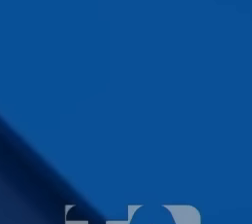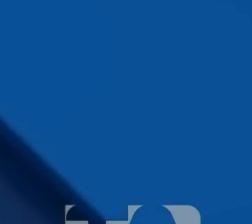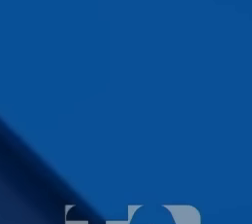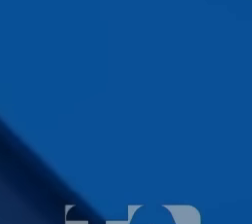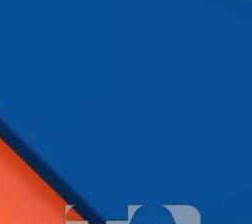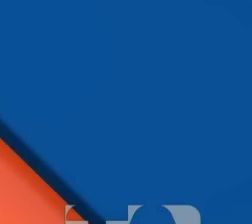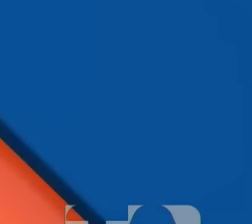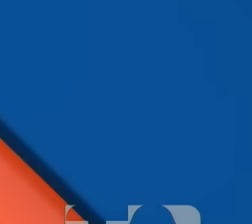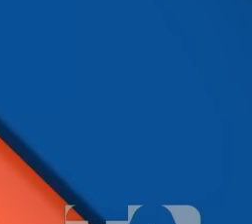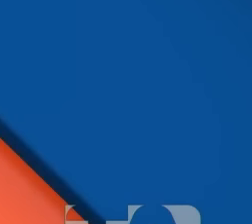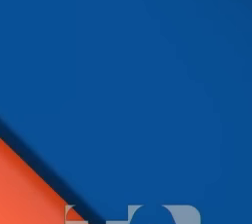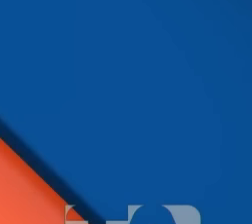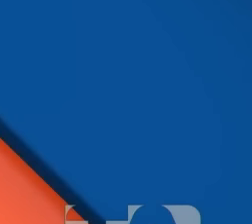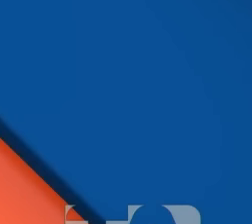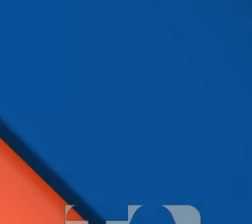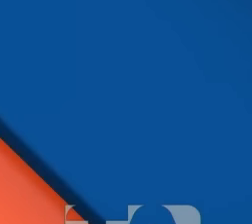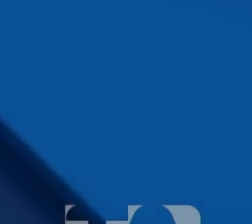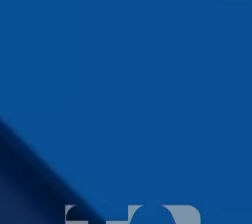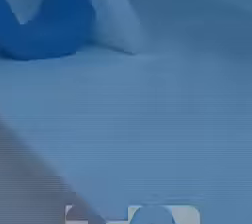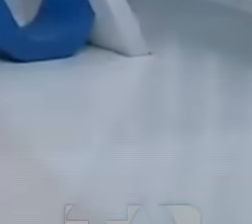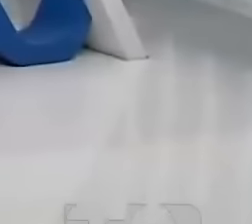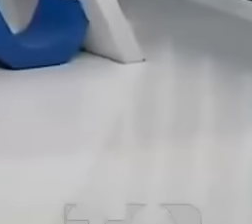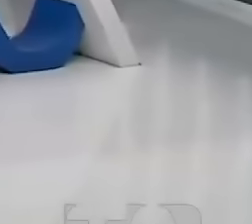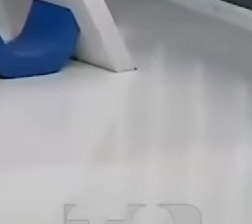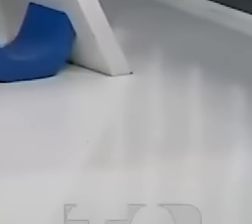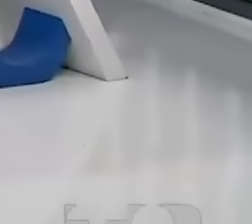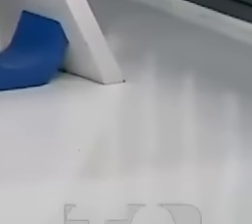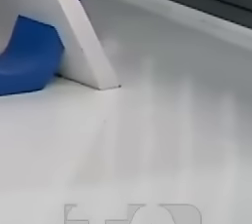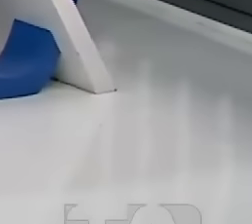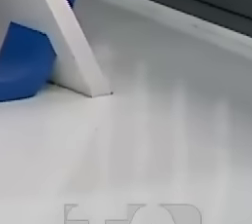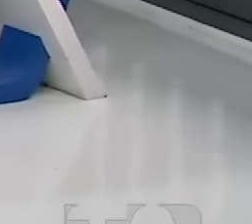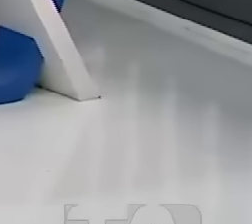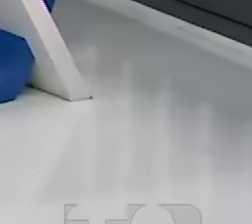Horas con Andrea Samaniego y Gabriela Galárraga.